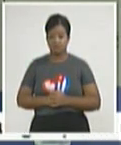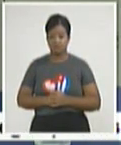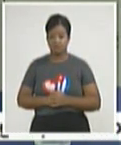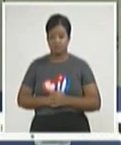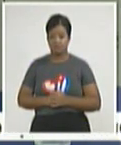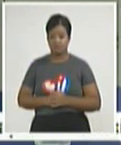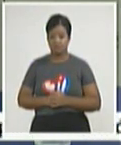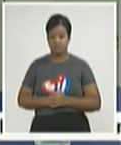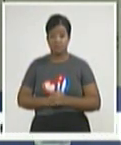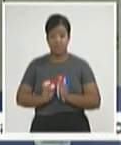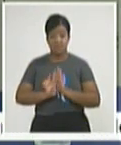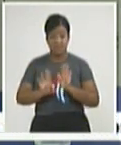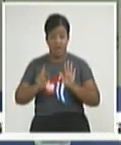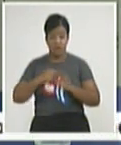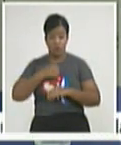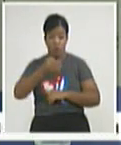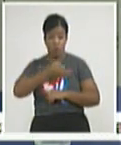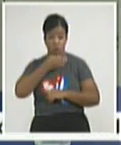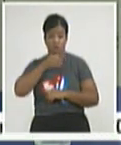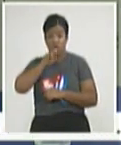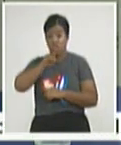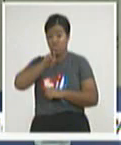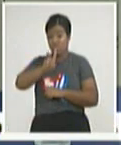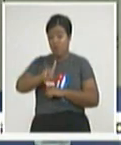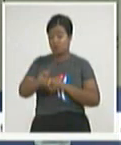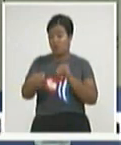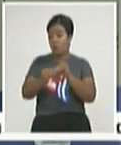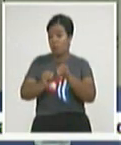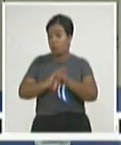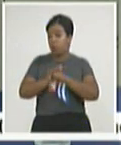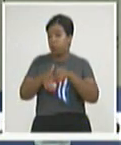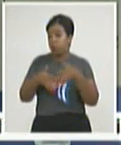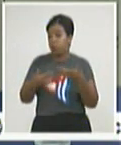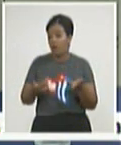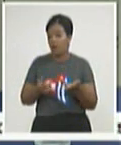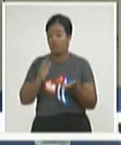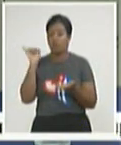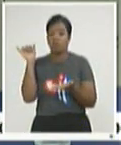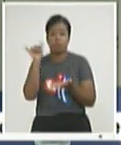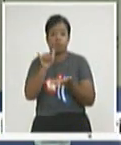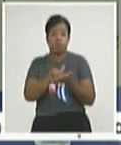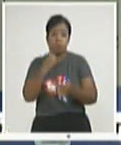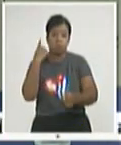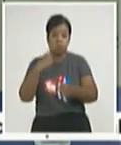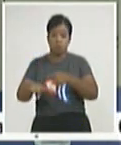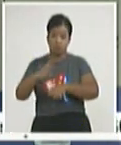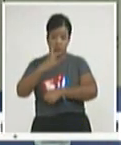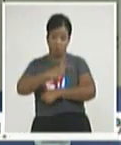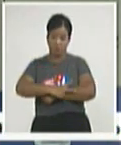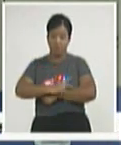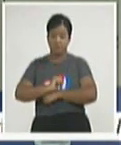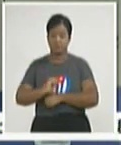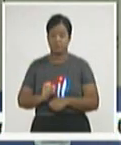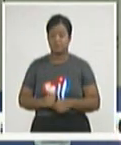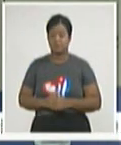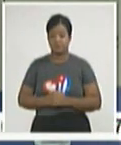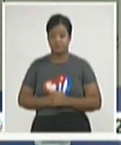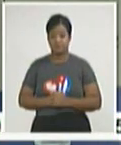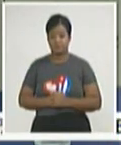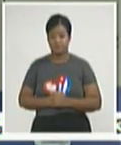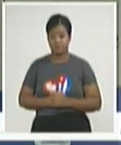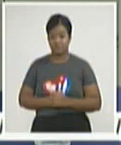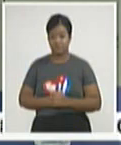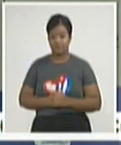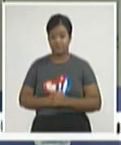como ya comencé, que son consecuencia de la introducción a nuestro país, son casos importados, en este